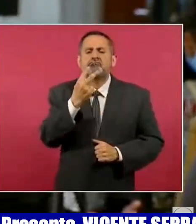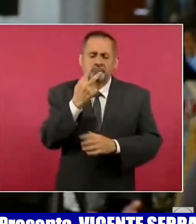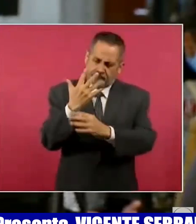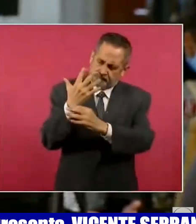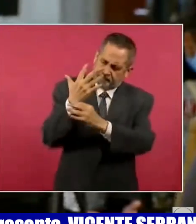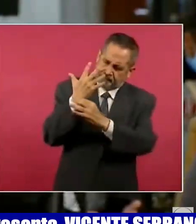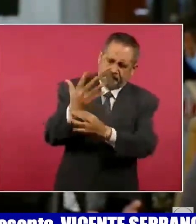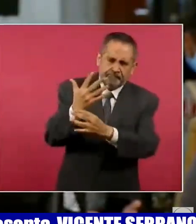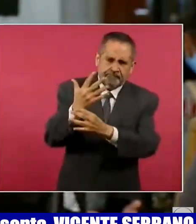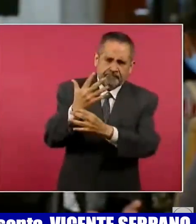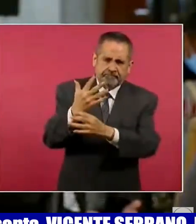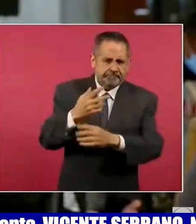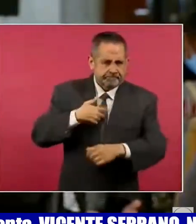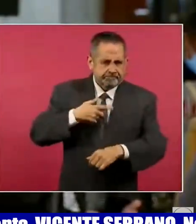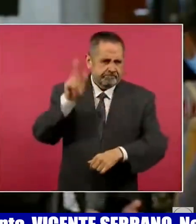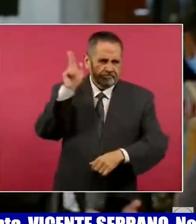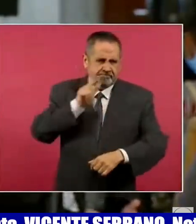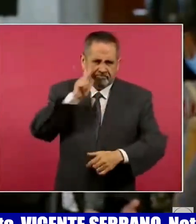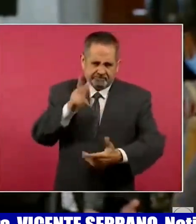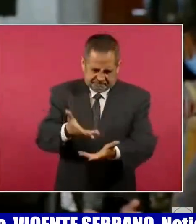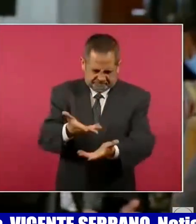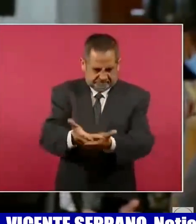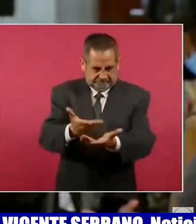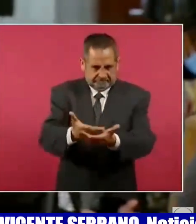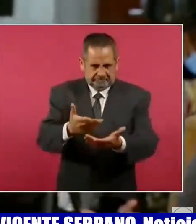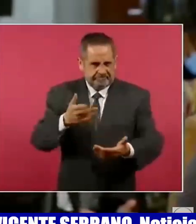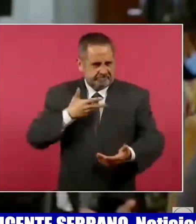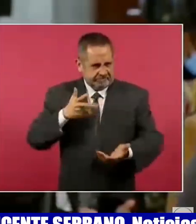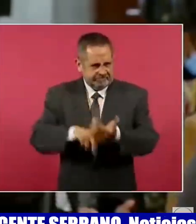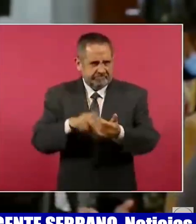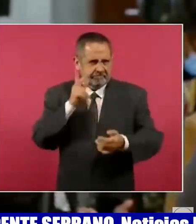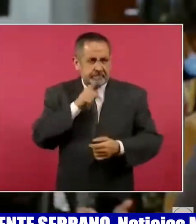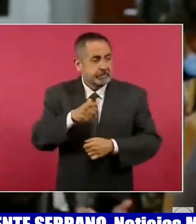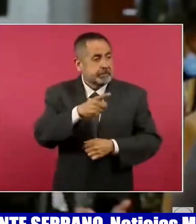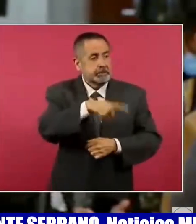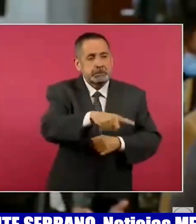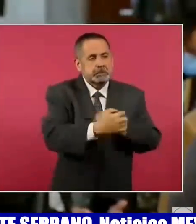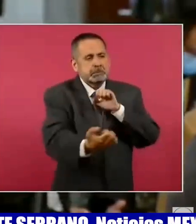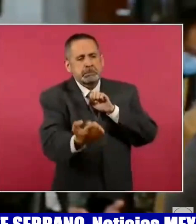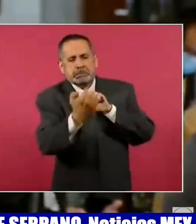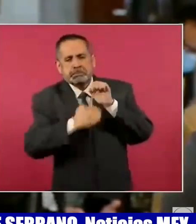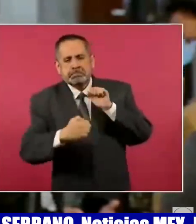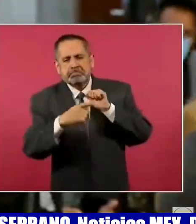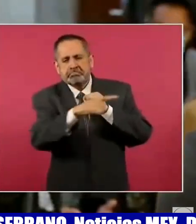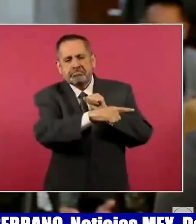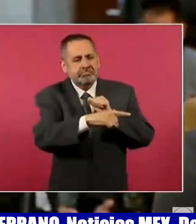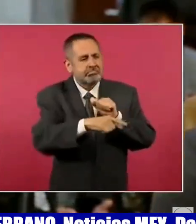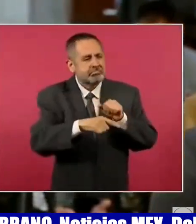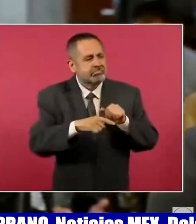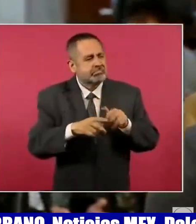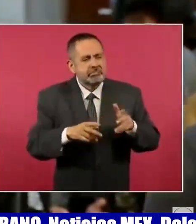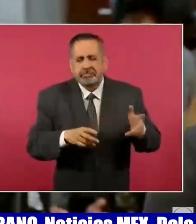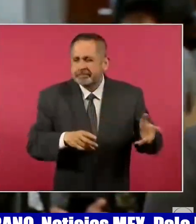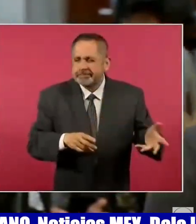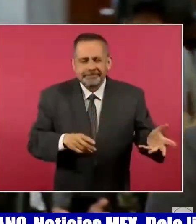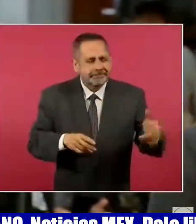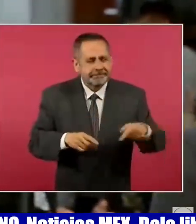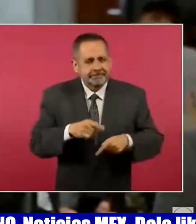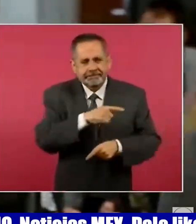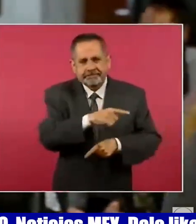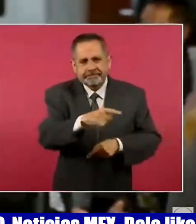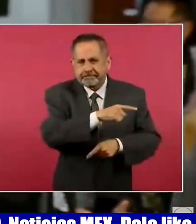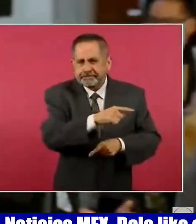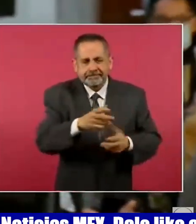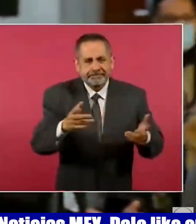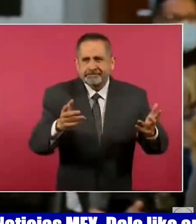para plantear que ejercer el periodismo en México es peor que ser corresponsal de guerra, algo completamente en contra del